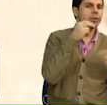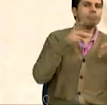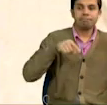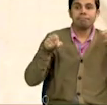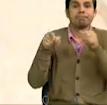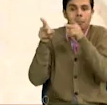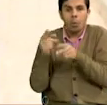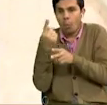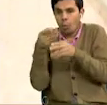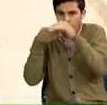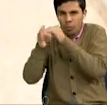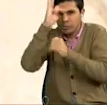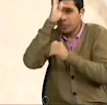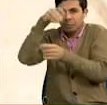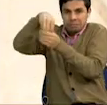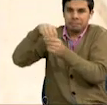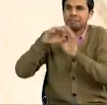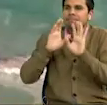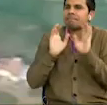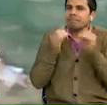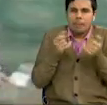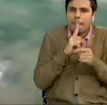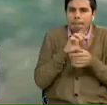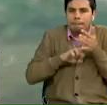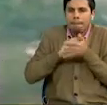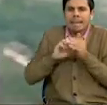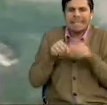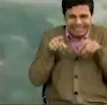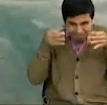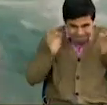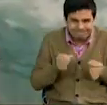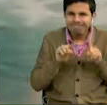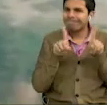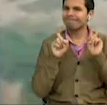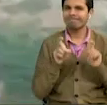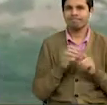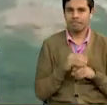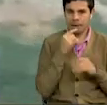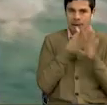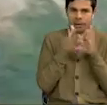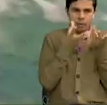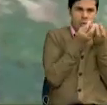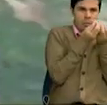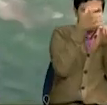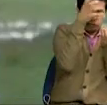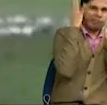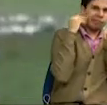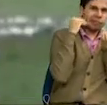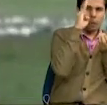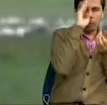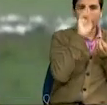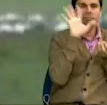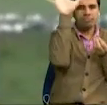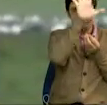Santander. Por eso, preparamos el siguiente informe. Hacia las 11:30 de la noche, integrantes del Grupo de Inteligencia de la Policía